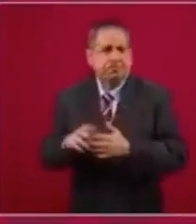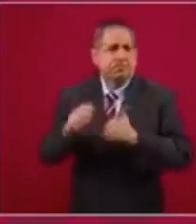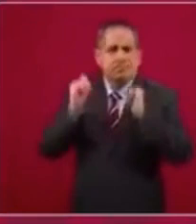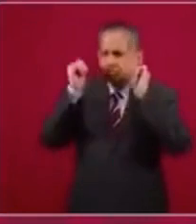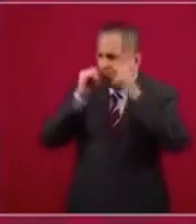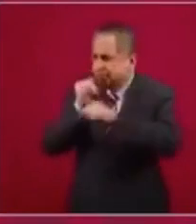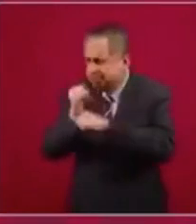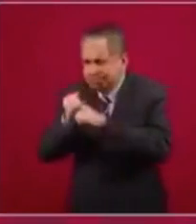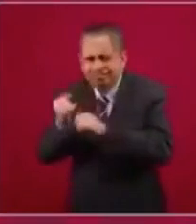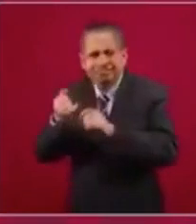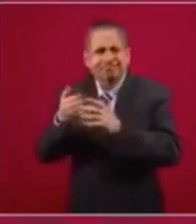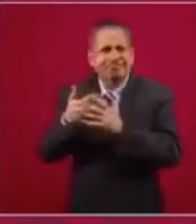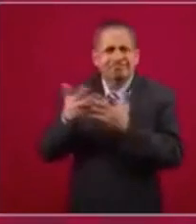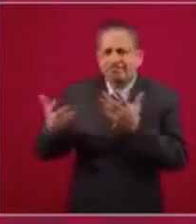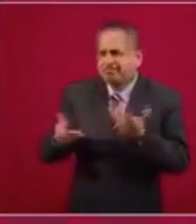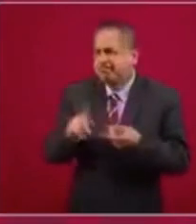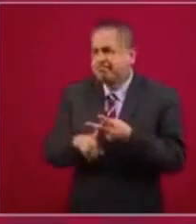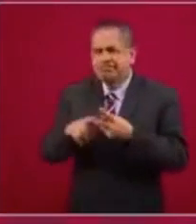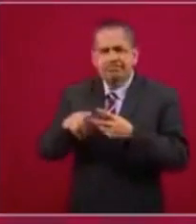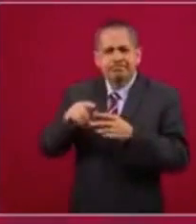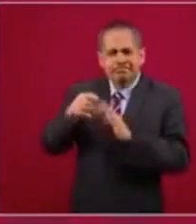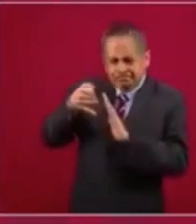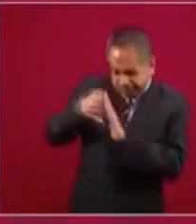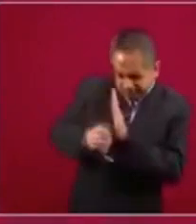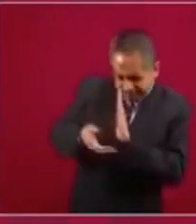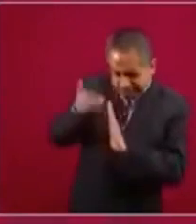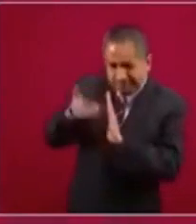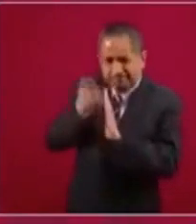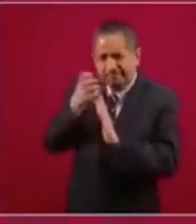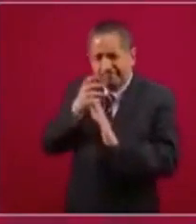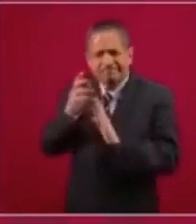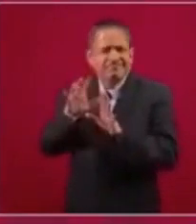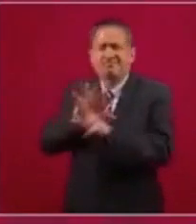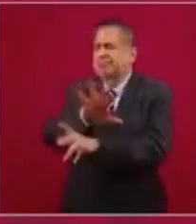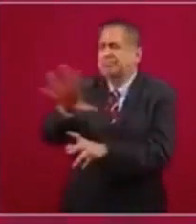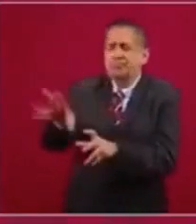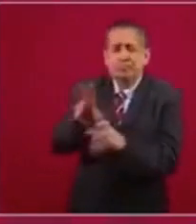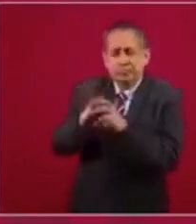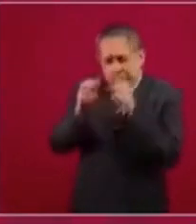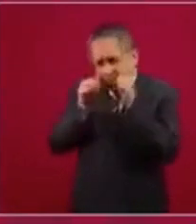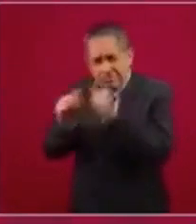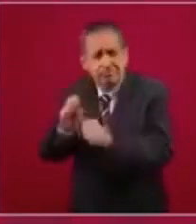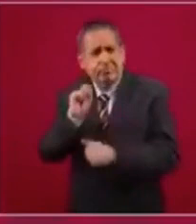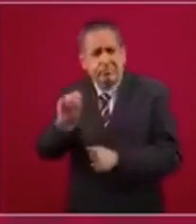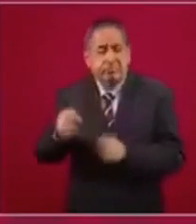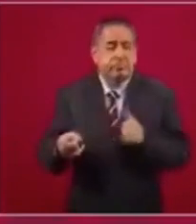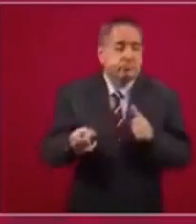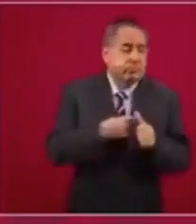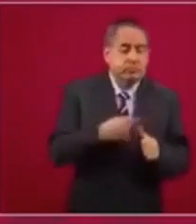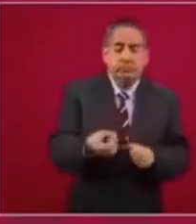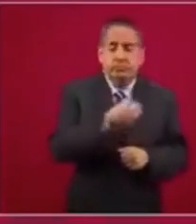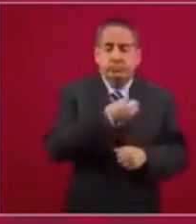antropólogos, arqueólogos, de manera directa, poniendo orden, porque